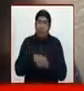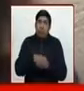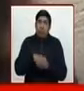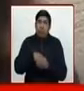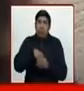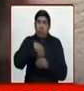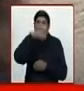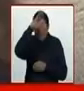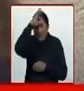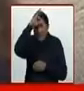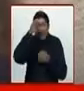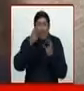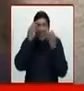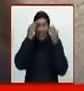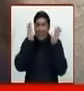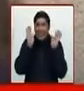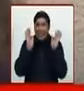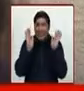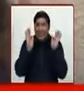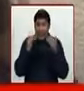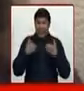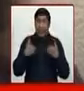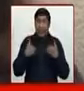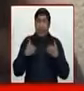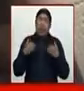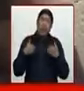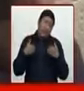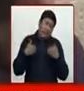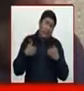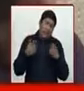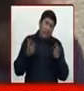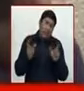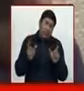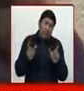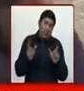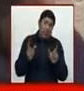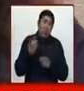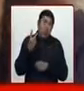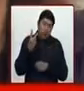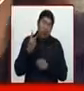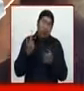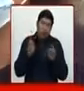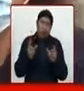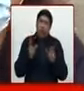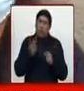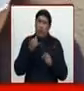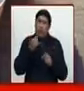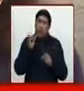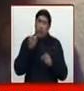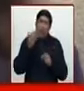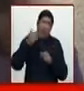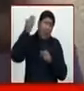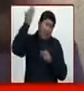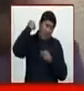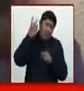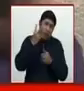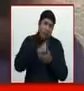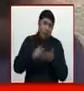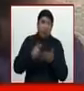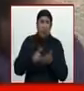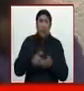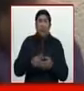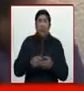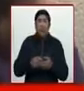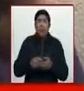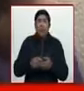No sé, no me han indicado nada, señor. ¿Tiene su papeleta de votación? Tengo. ¿Cuál tiene? ¿Las dos? Las dos, la de ayer y de la anterior de marzo.